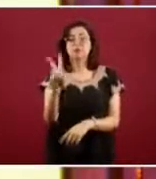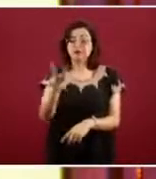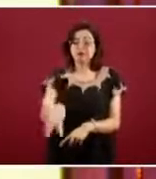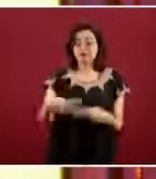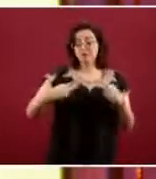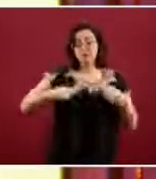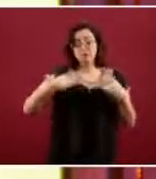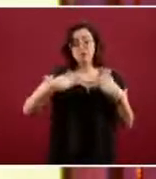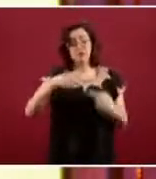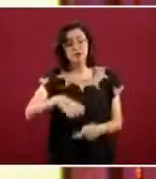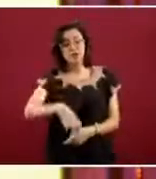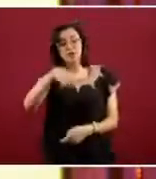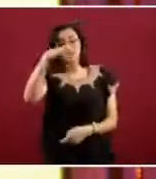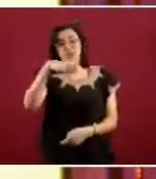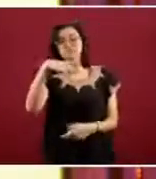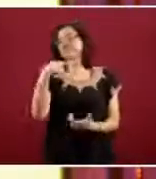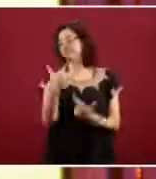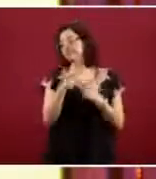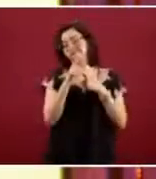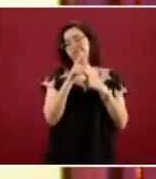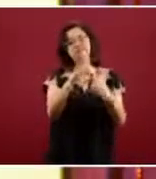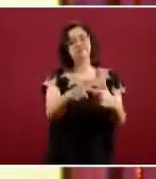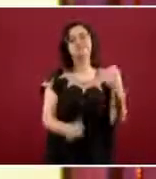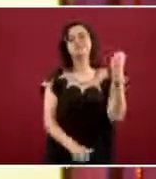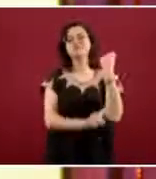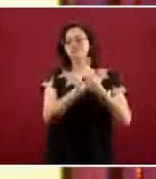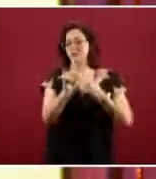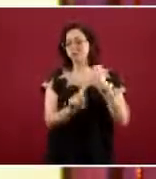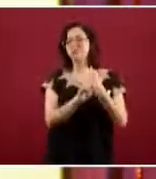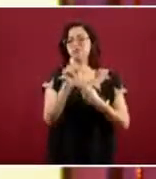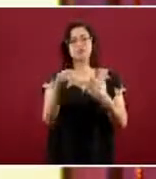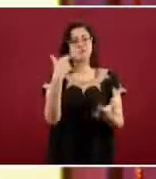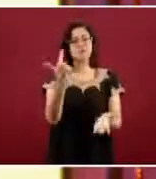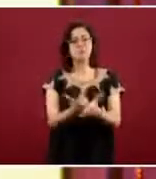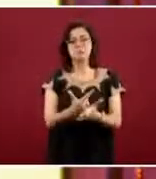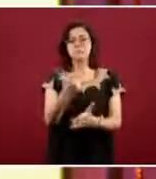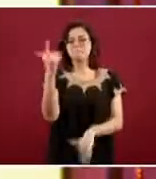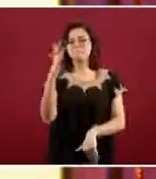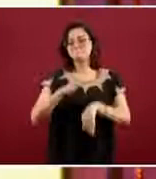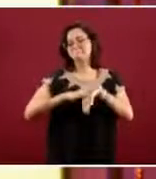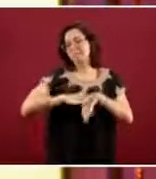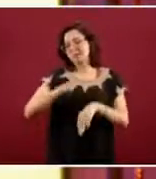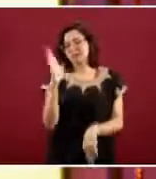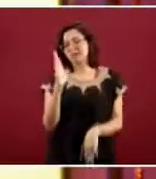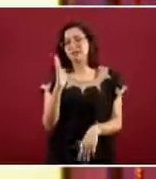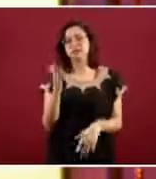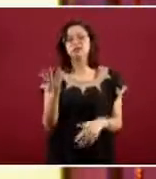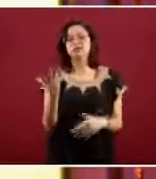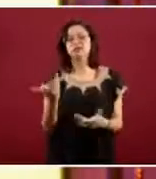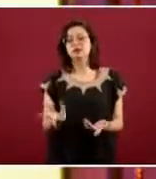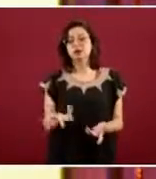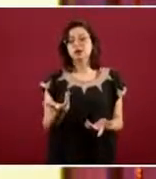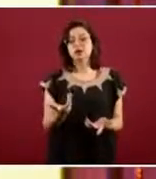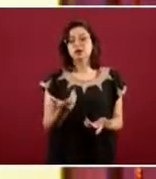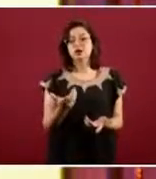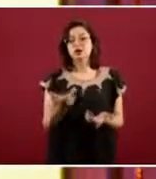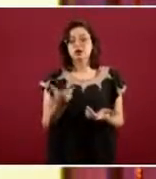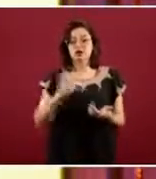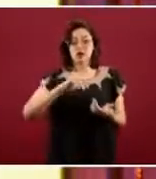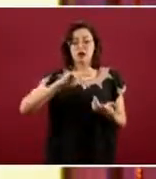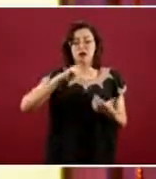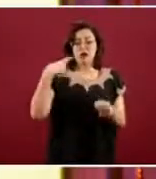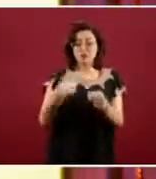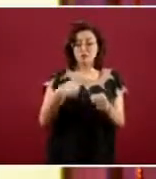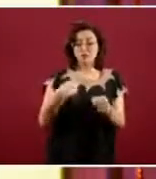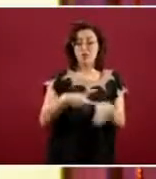adulto mayor continúa y va a seguir siendo un factor de riesgo importante, no solo o no para desarrollar la